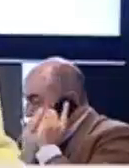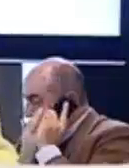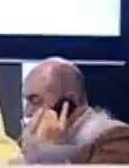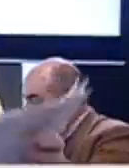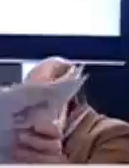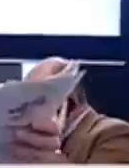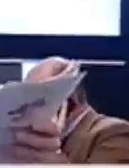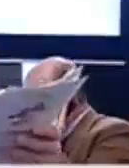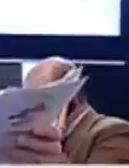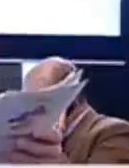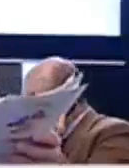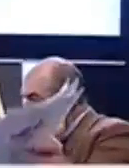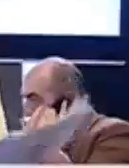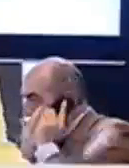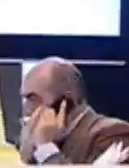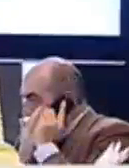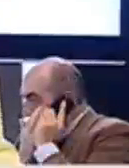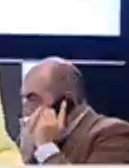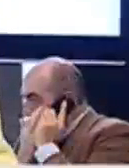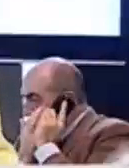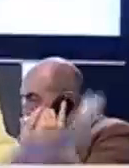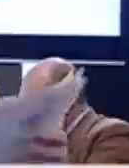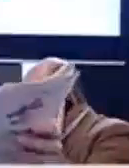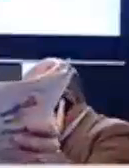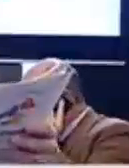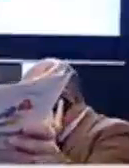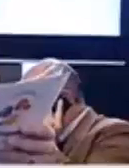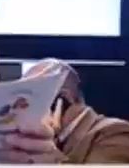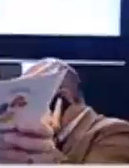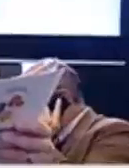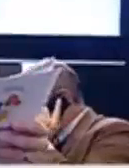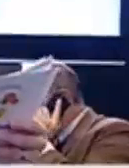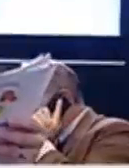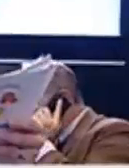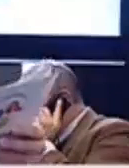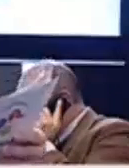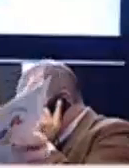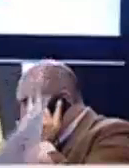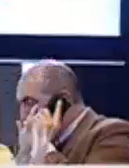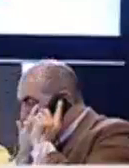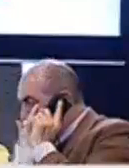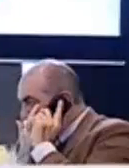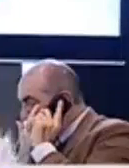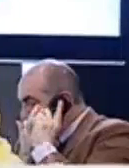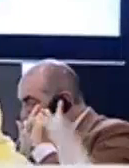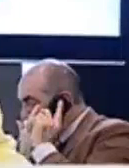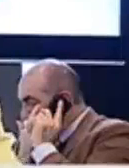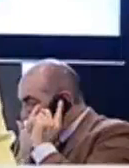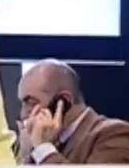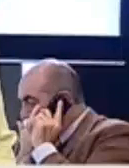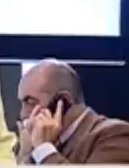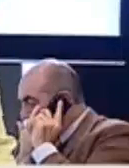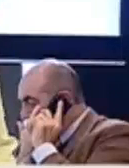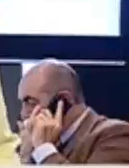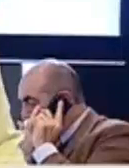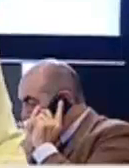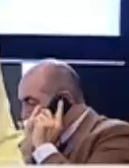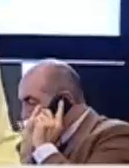social desde un enfoque amplio, plural e interdisciplinario para encontrar líneas de acción legislativa en